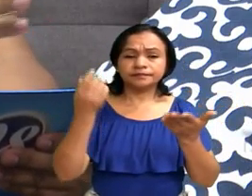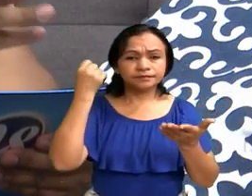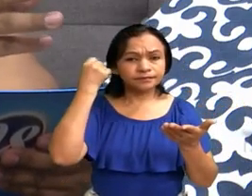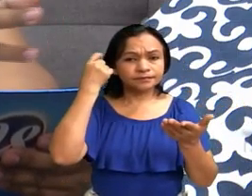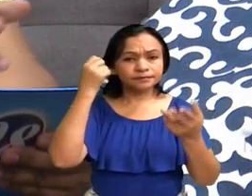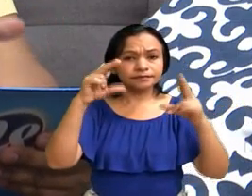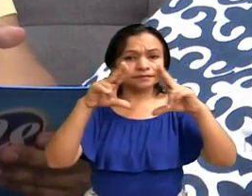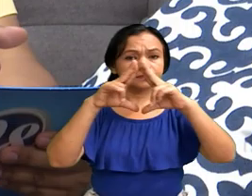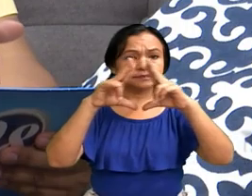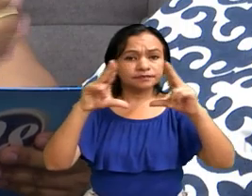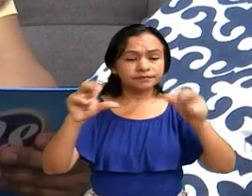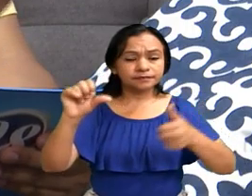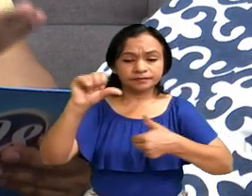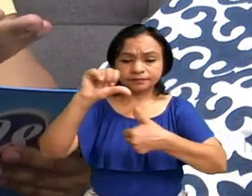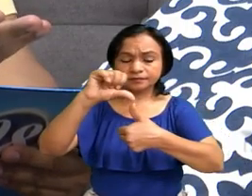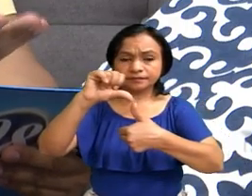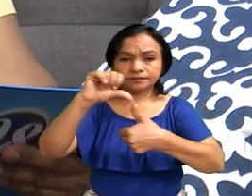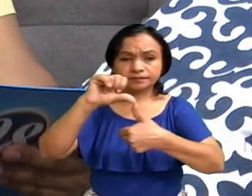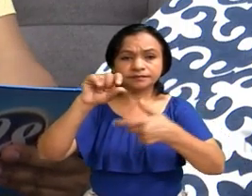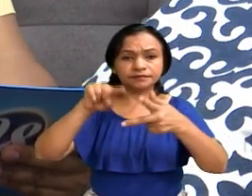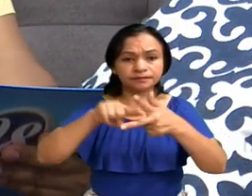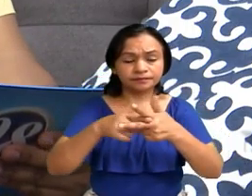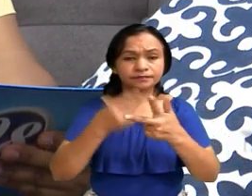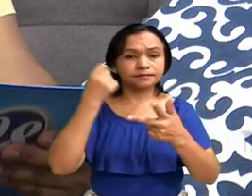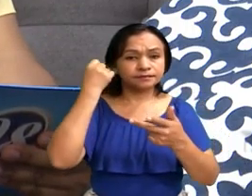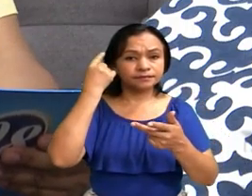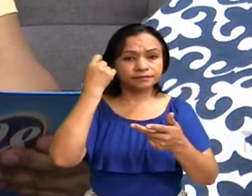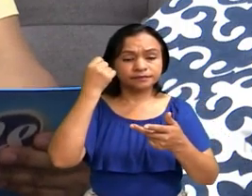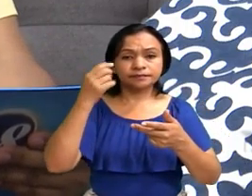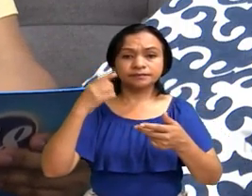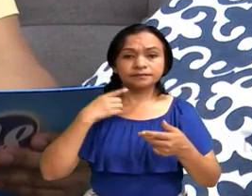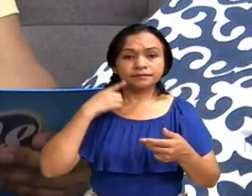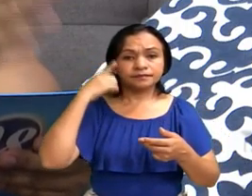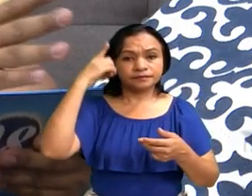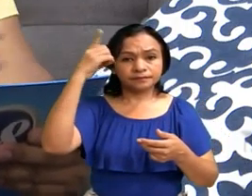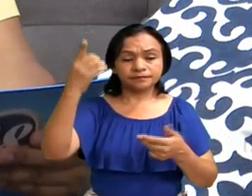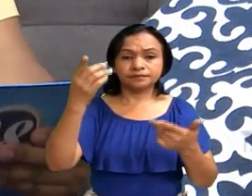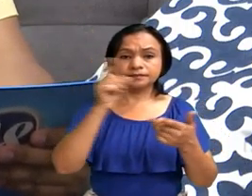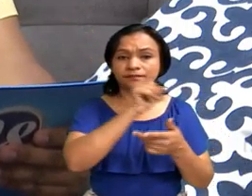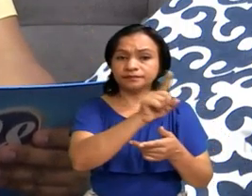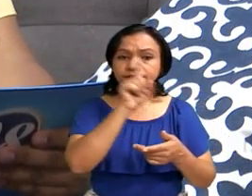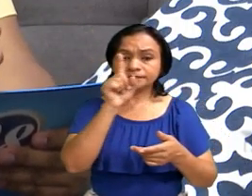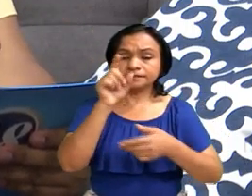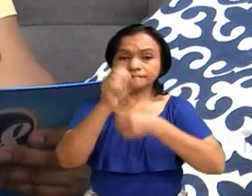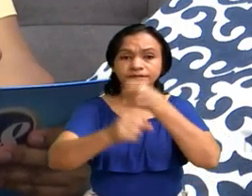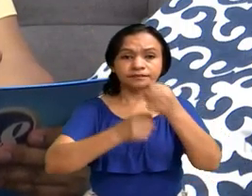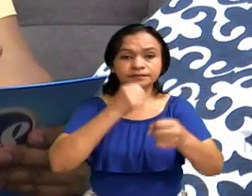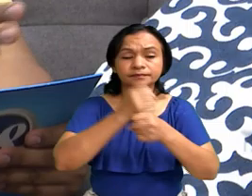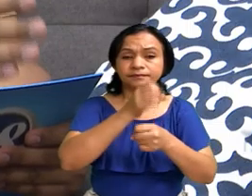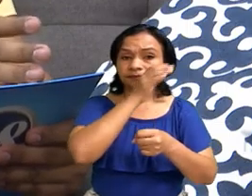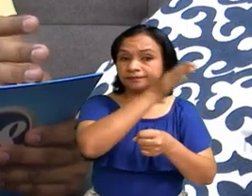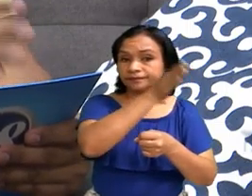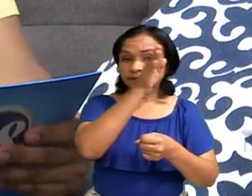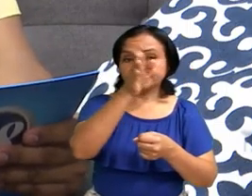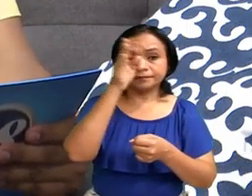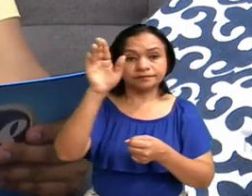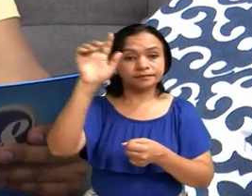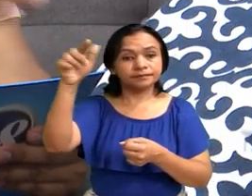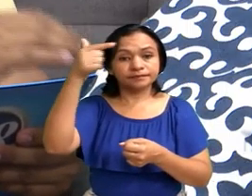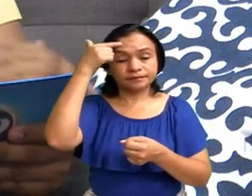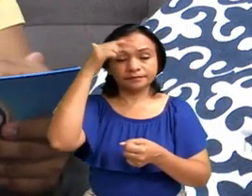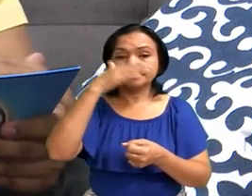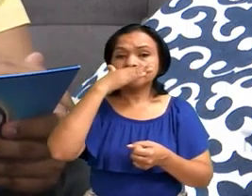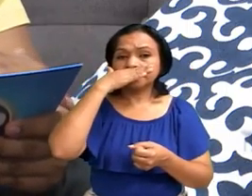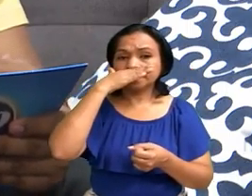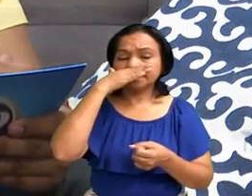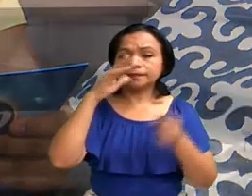de esa dinámica de Centroamérica? Y a partir de eso, entender el proceso de avance obtenido durante 11 años de gestión del gobierno de reconciliación y unidad nacional en esta